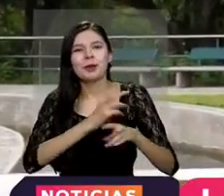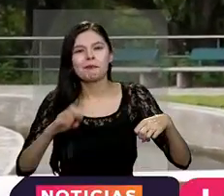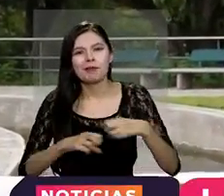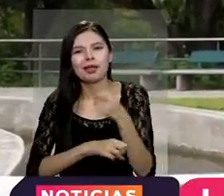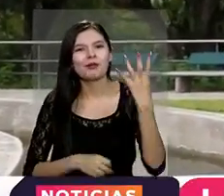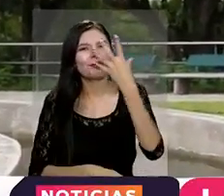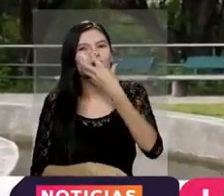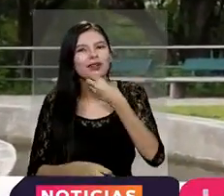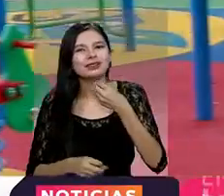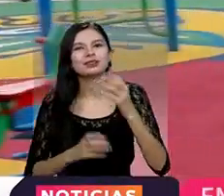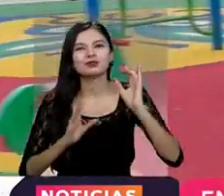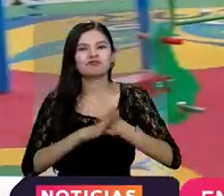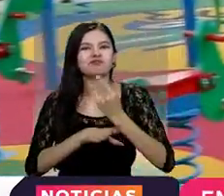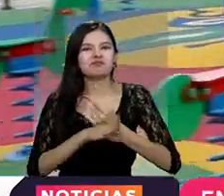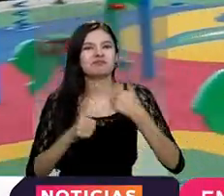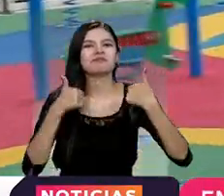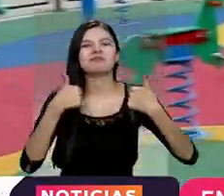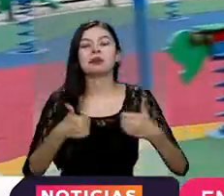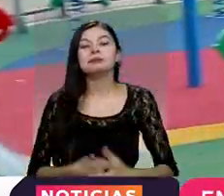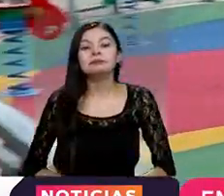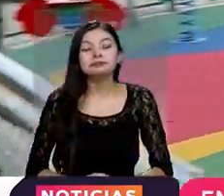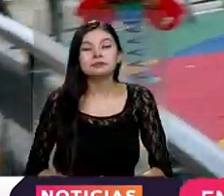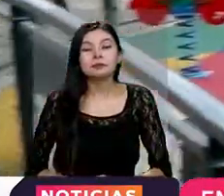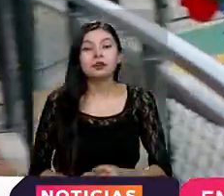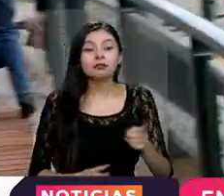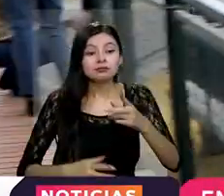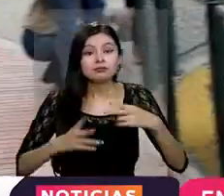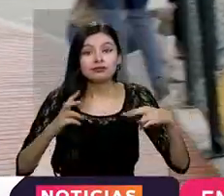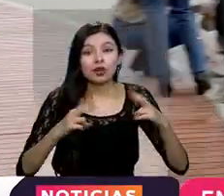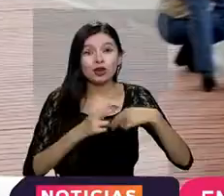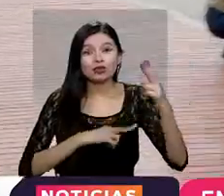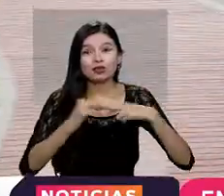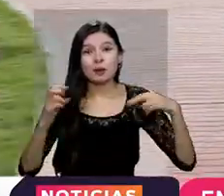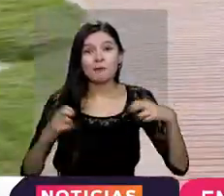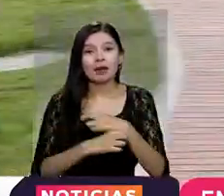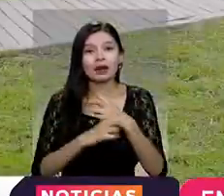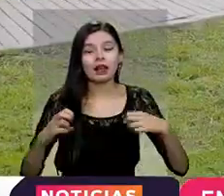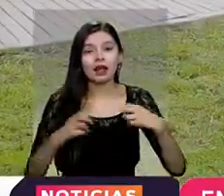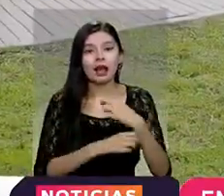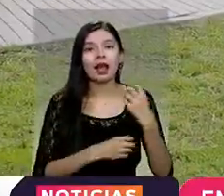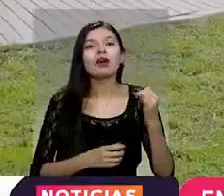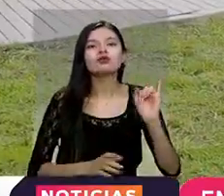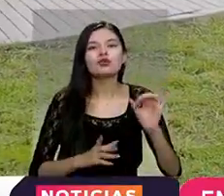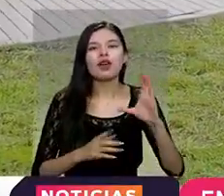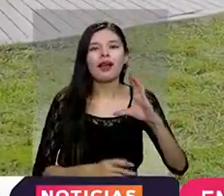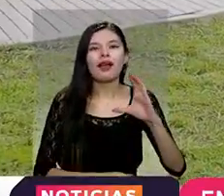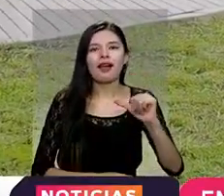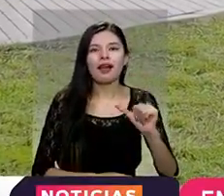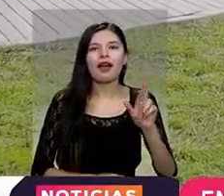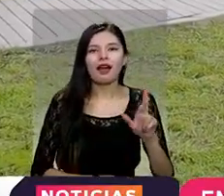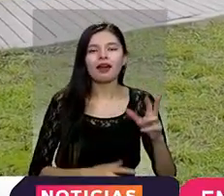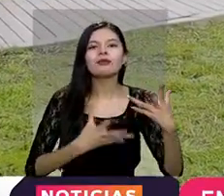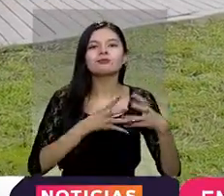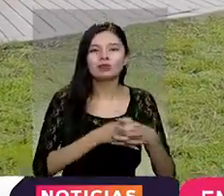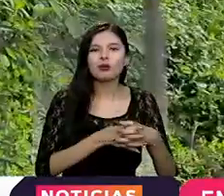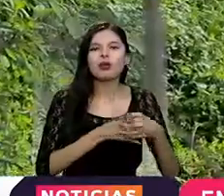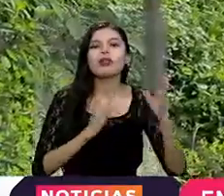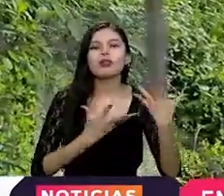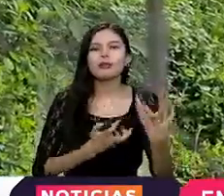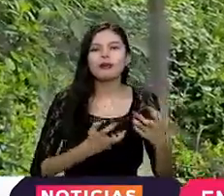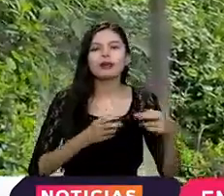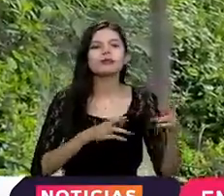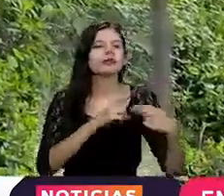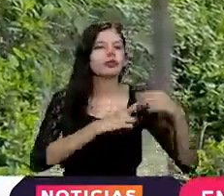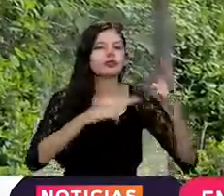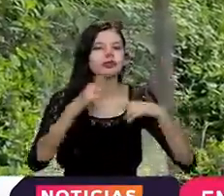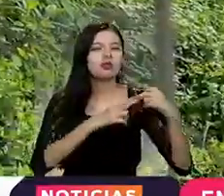digno y funcional. La obra hace parte del gran parque lineal que busca construir la CAR a lo largo de toda la cuenca del río Bogotá hasta